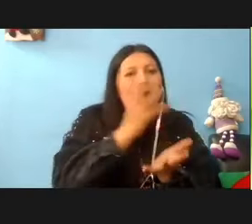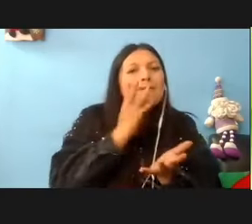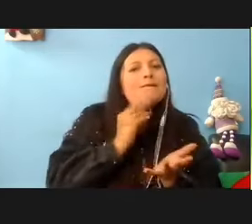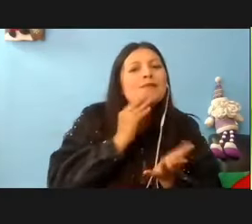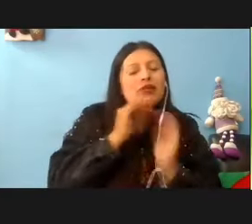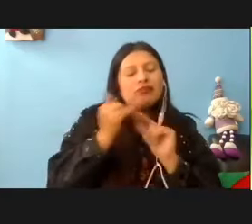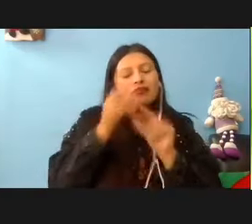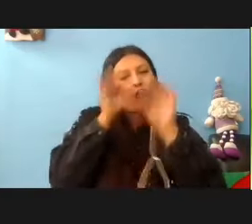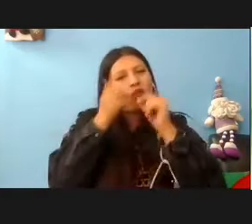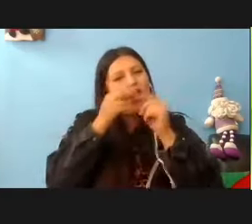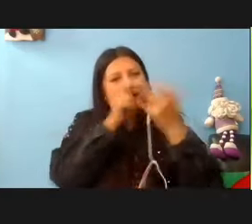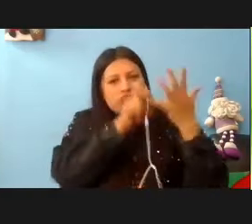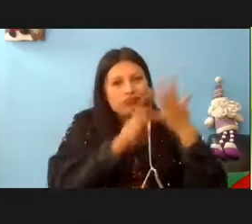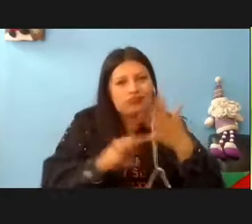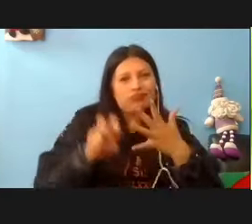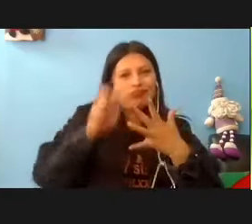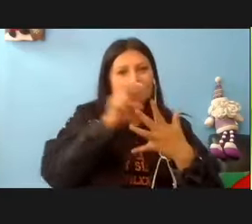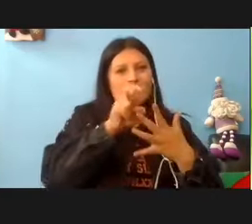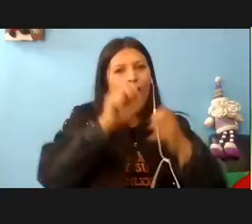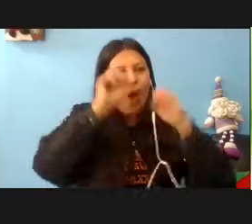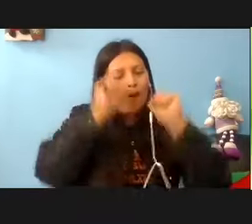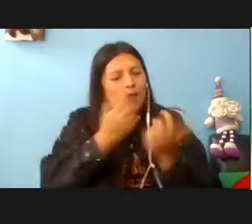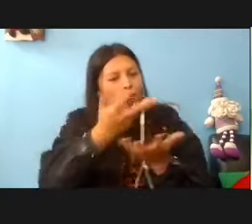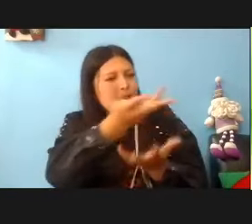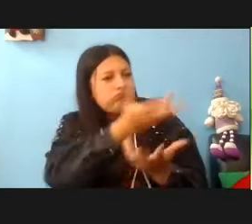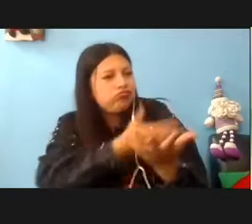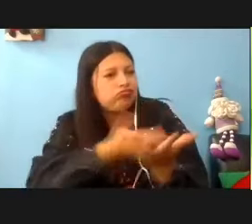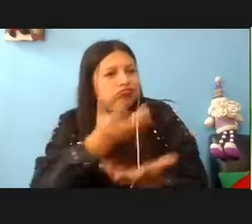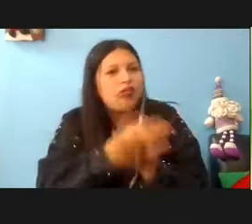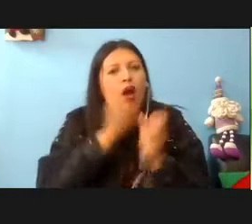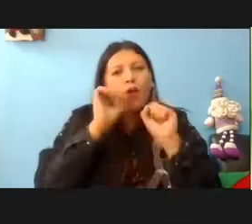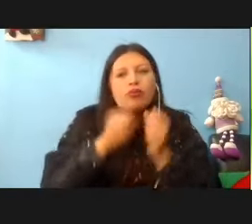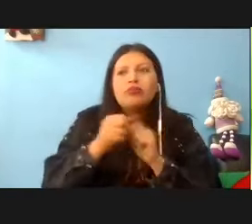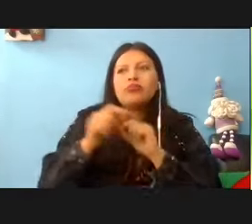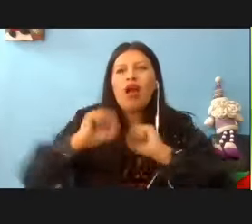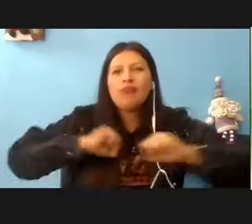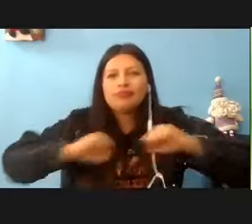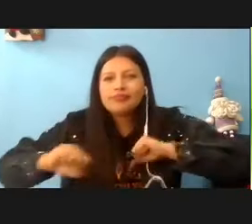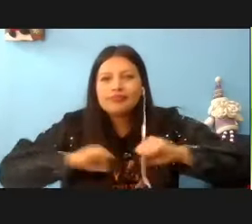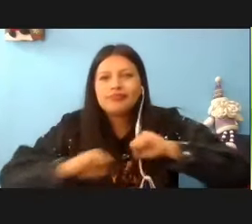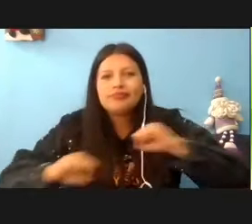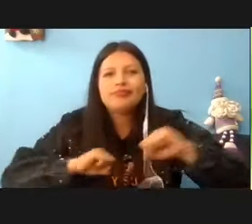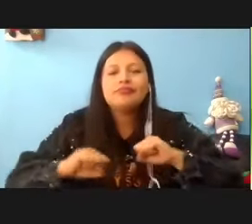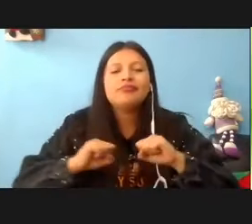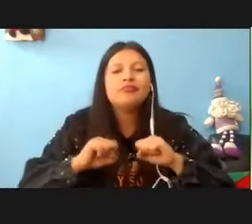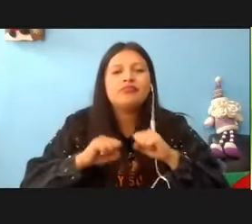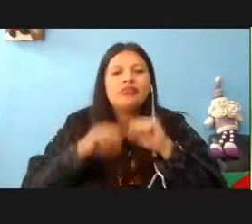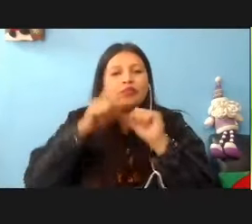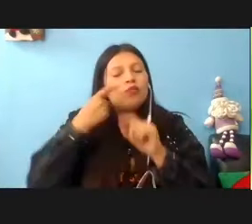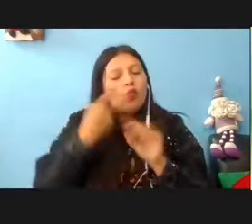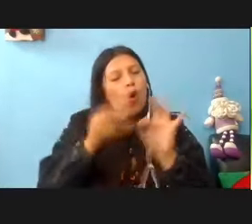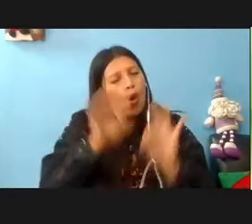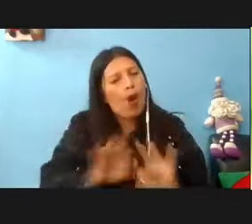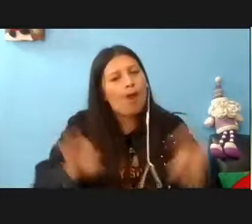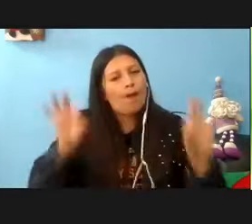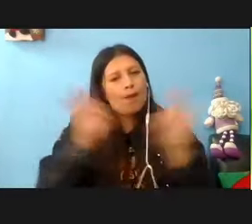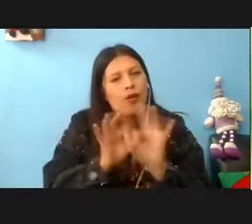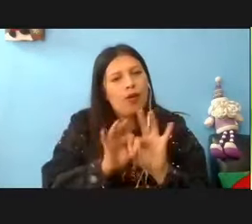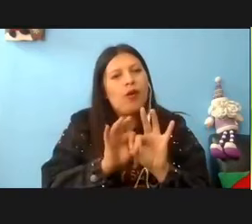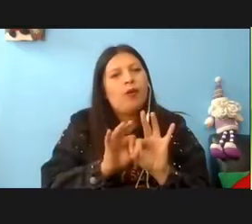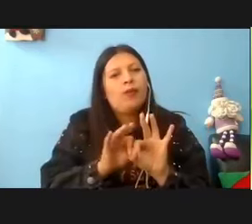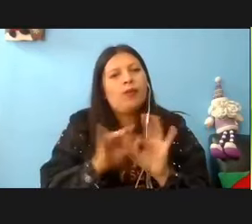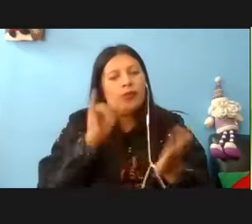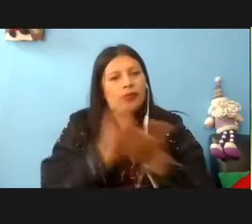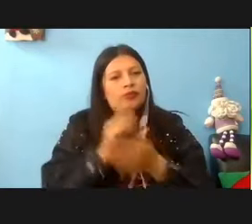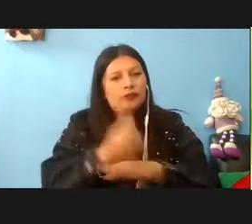nivel, a un nivel en el que se puedan ser compartidas, puedan ser gestionadas. Y muy importante, y me uno a lo que